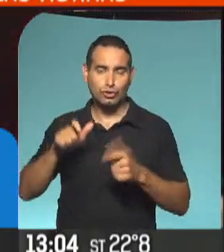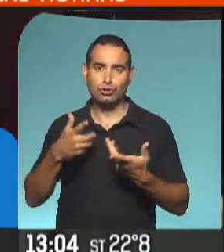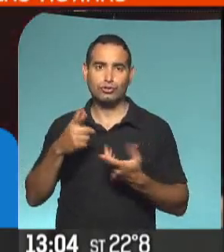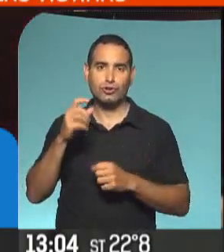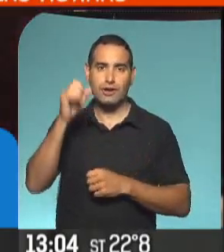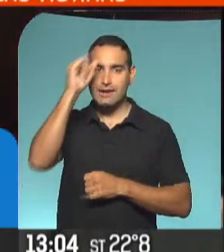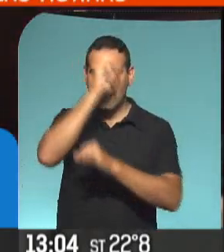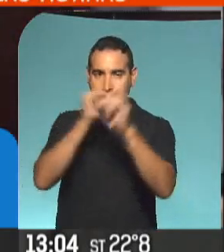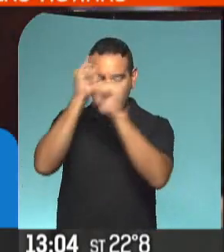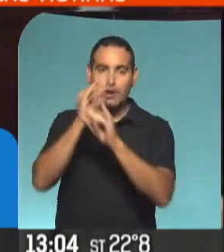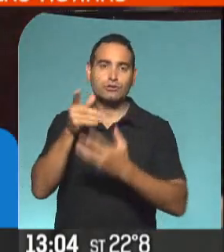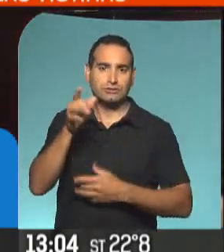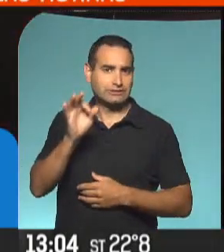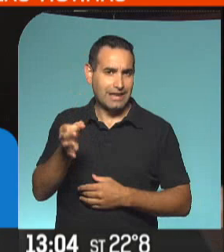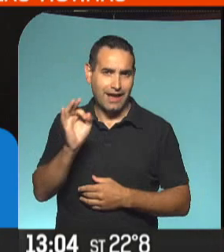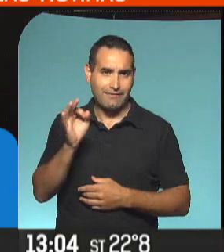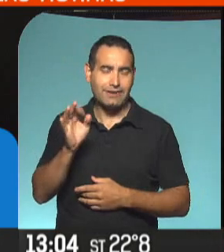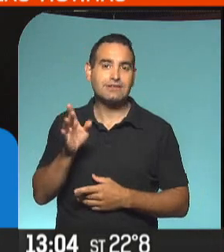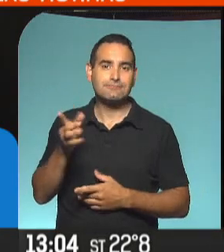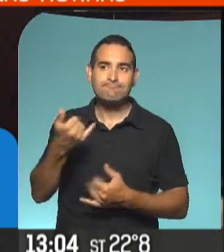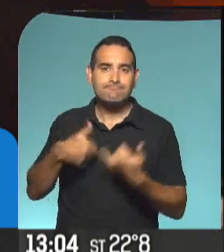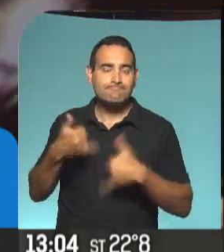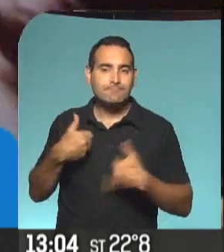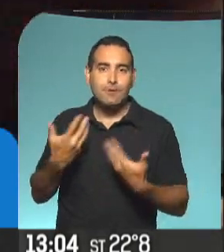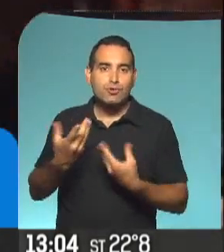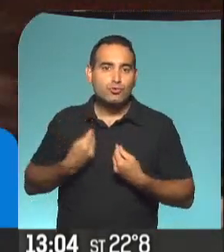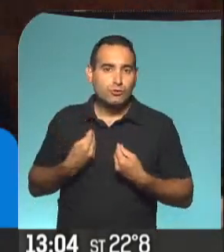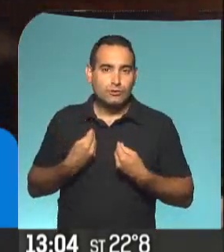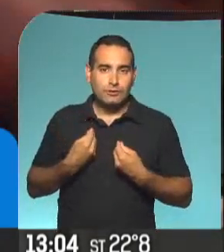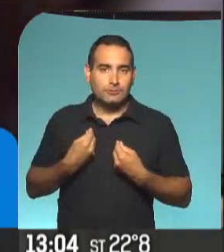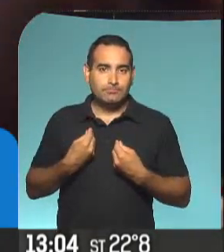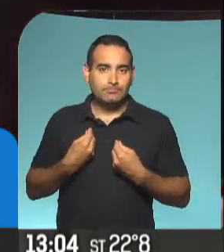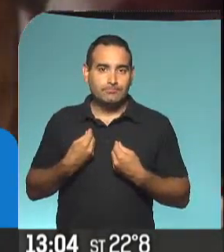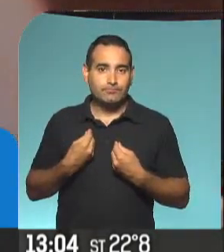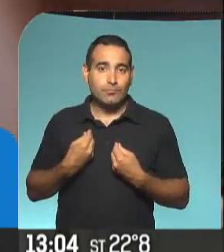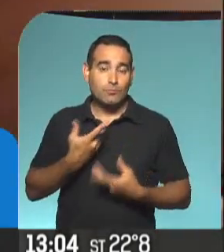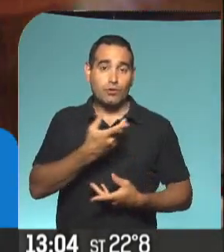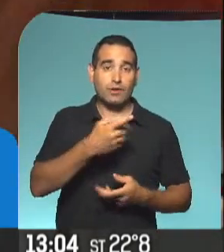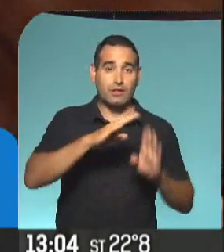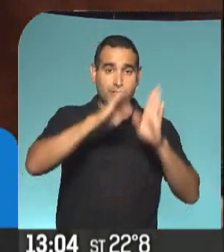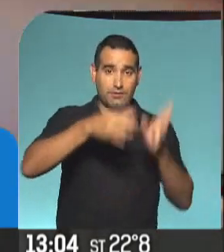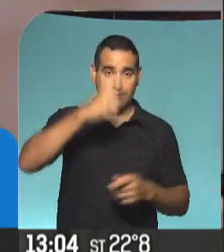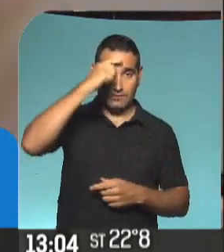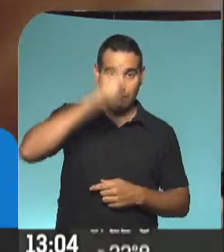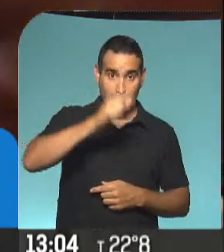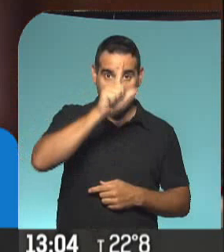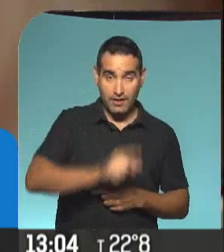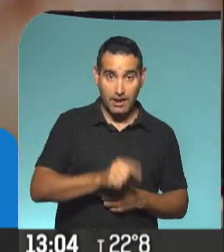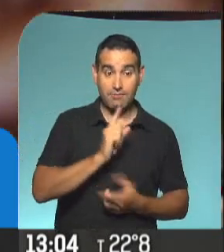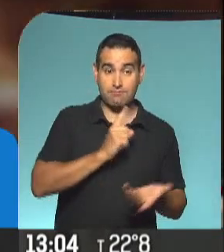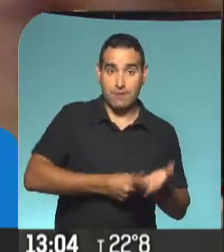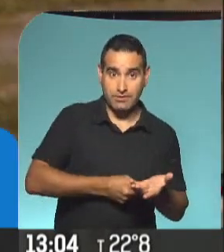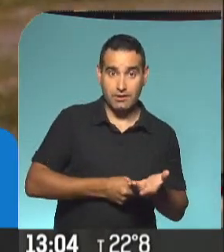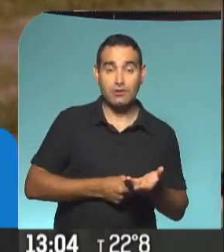ingenieros que saben, por supuesto, más que yo, para ayudarme, porque en base a lo que ordenó la Cámara Federal, la justicia